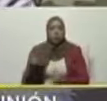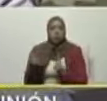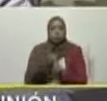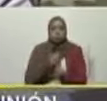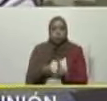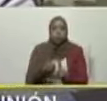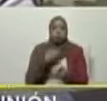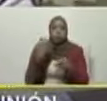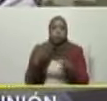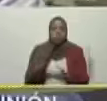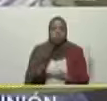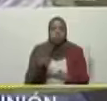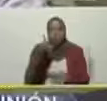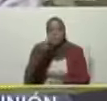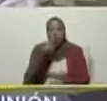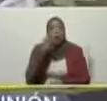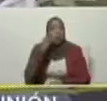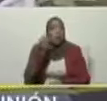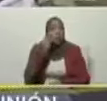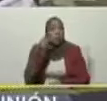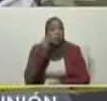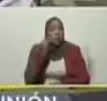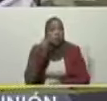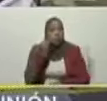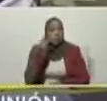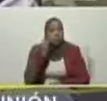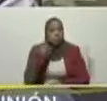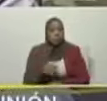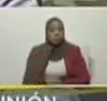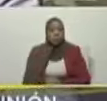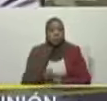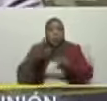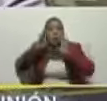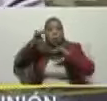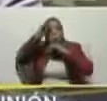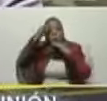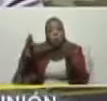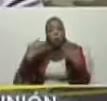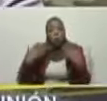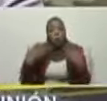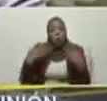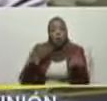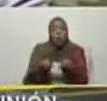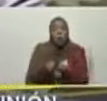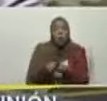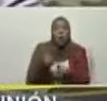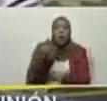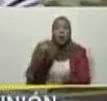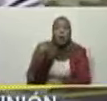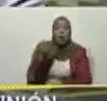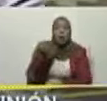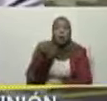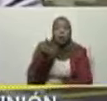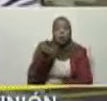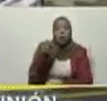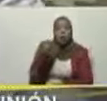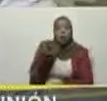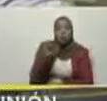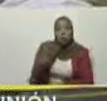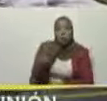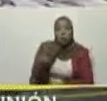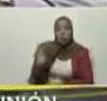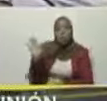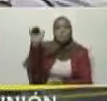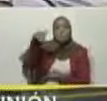general Zulbarán, que tiene tantas experiencias. Cuando atendimos la emergencia de Tobar, yo le decía al pueblo, en Tobar